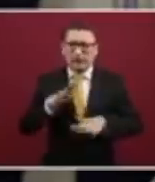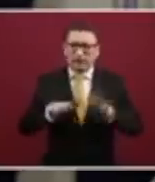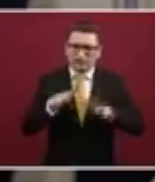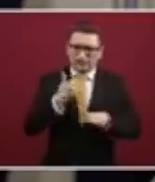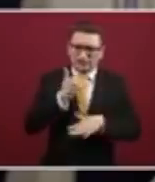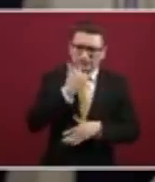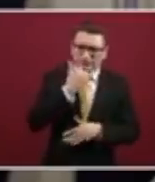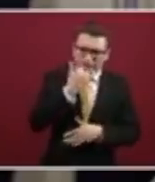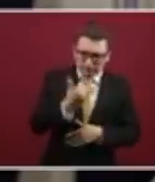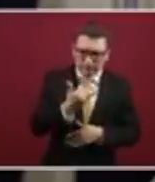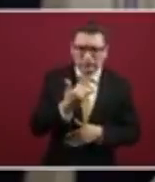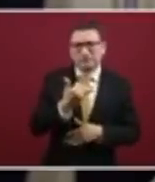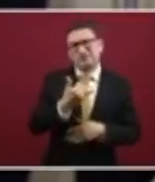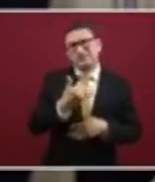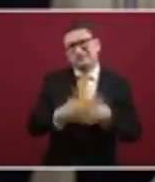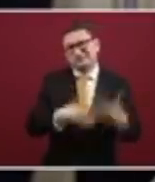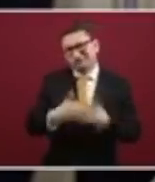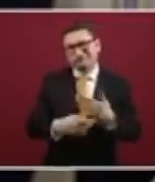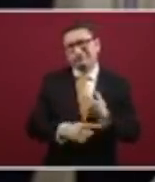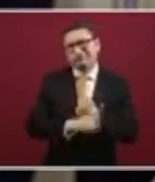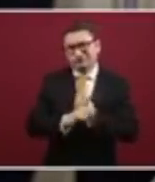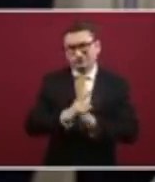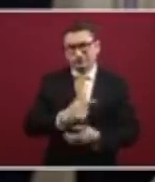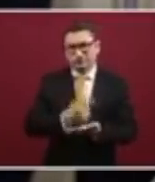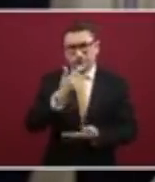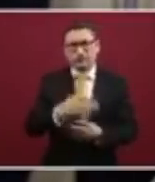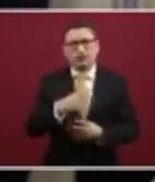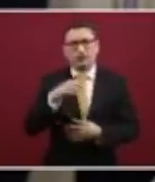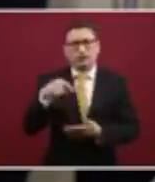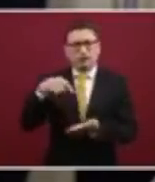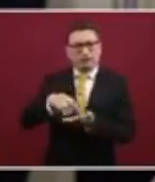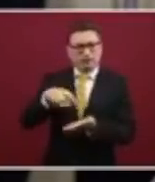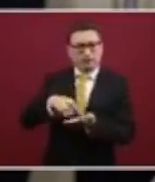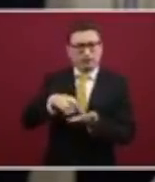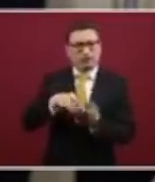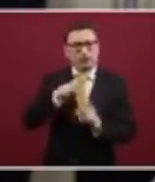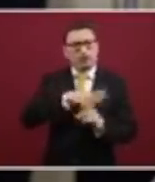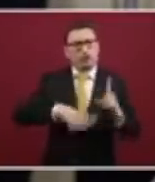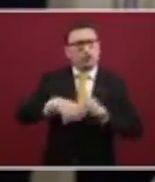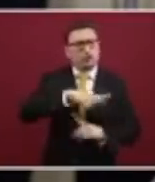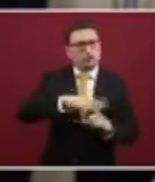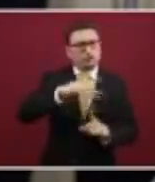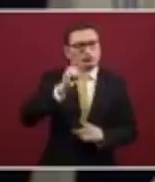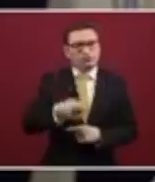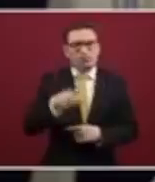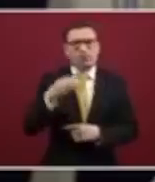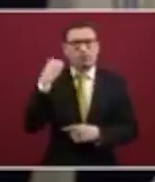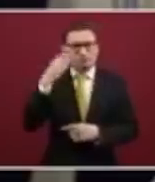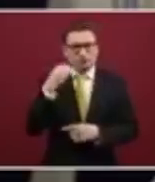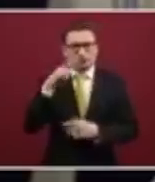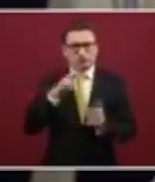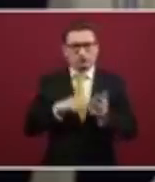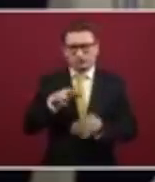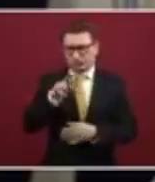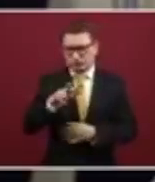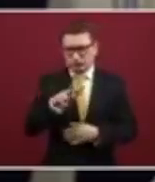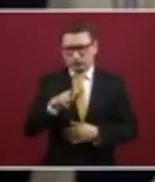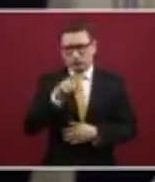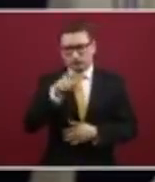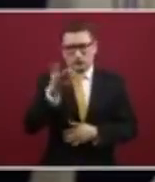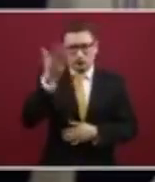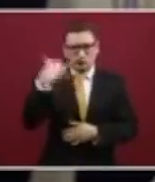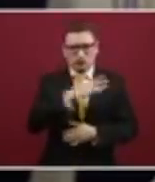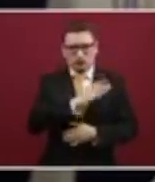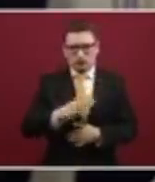sus errores son costosos. Cierro la cita. Presidente, esto es en el contexto de marzo de 2018, usted siendo candidato